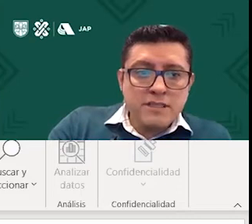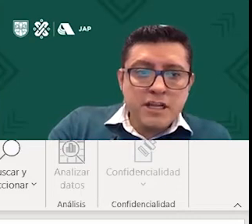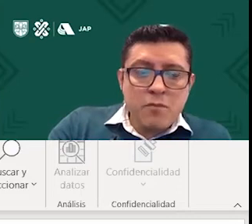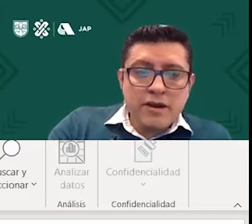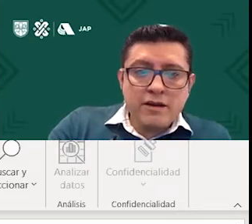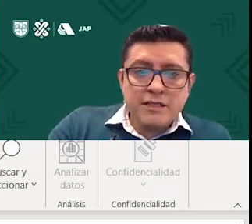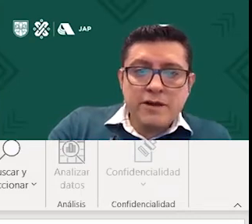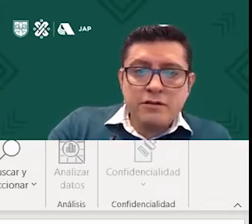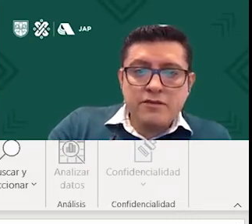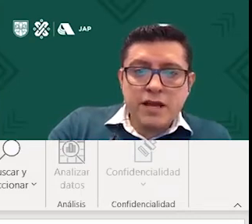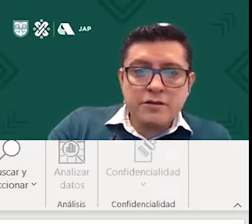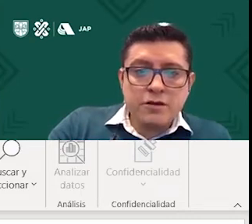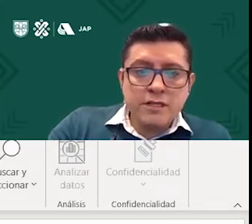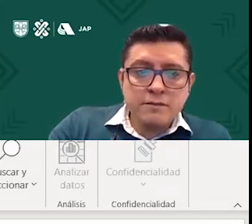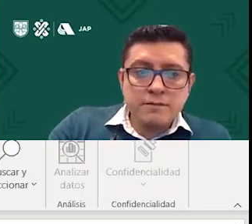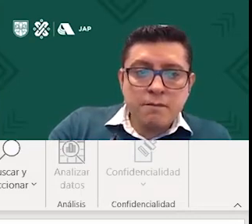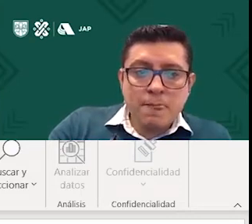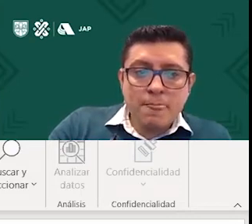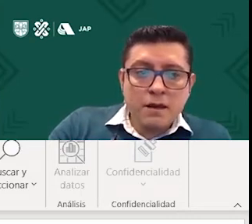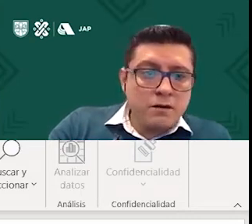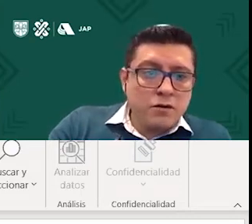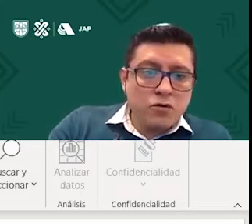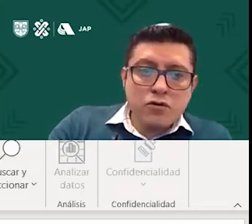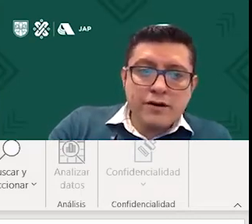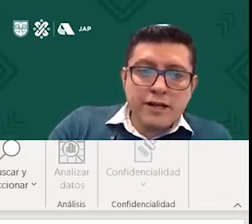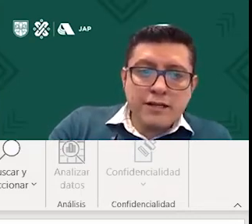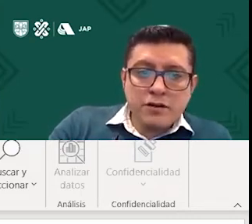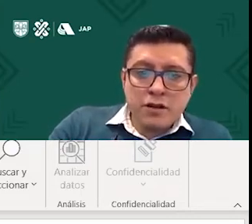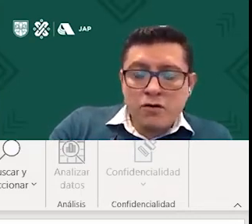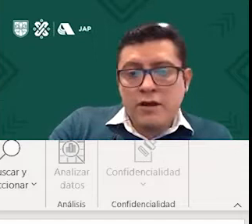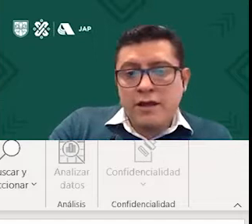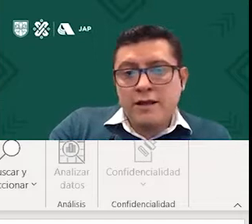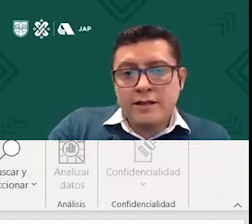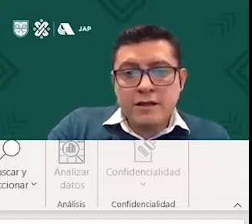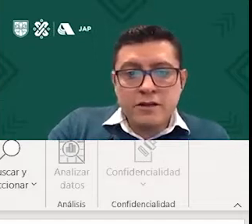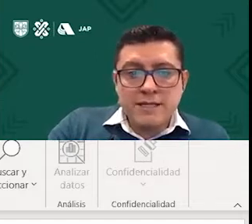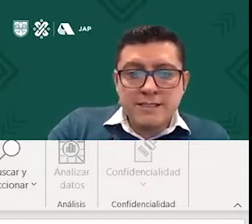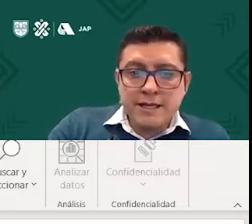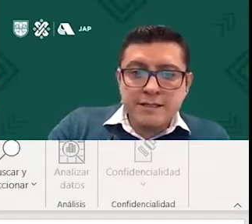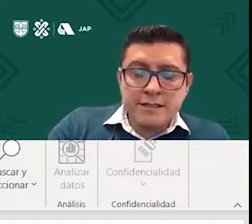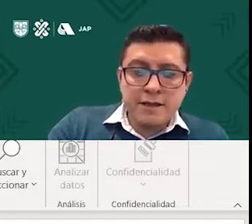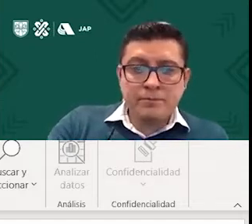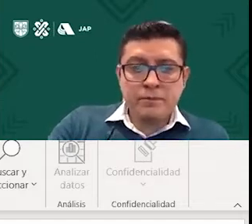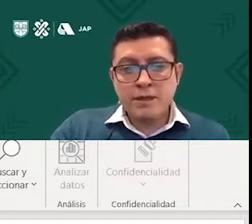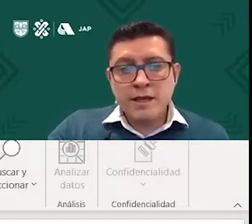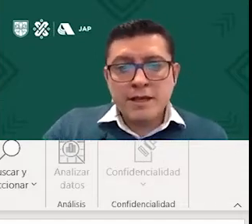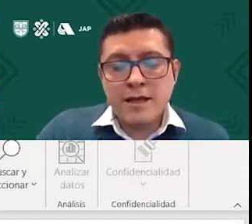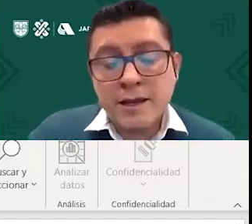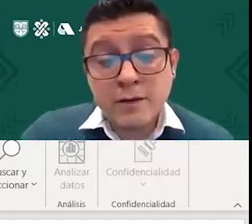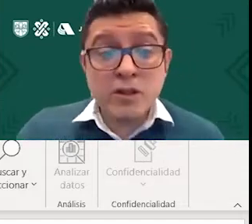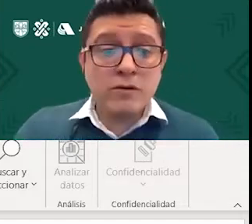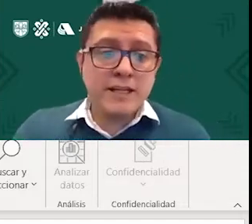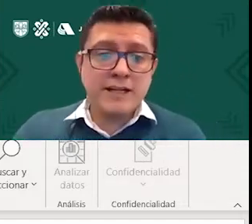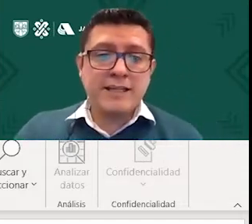domicilio para ir a recibir notificaciones un correo electrónico que reitero debe de ser este